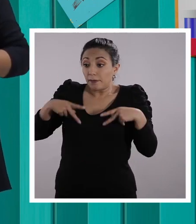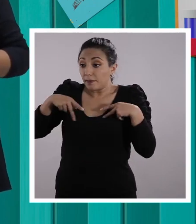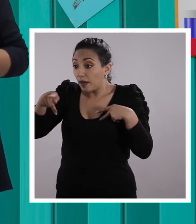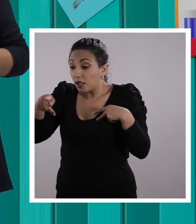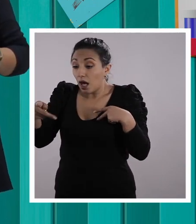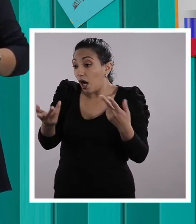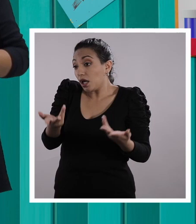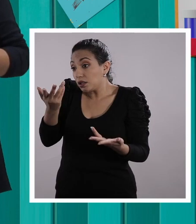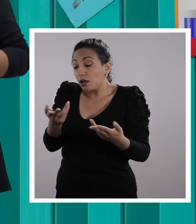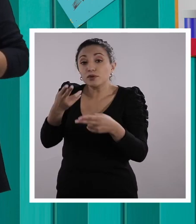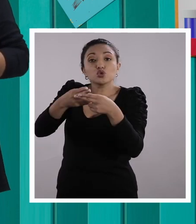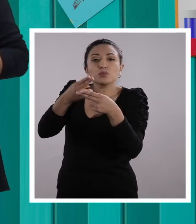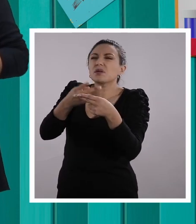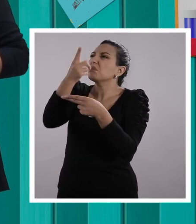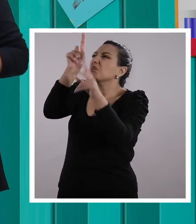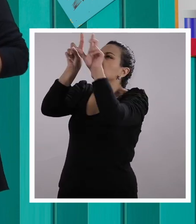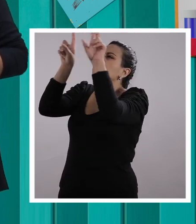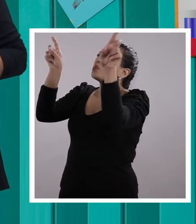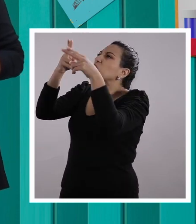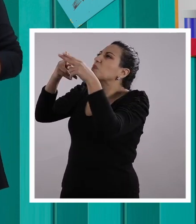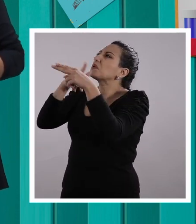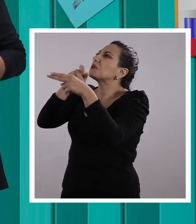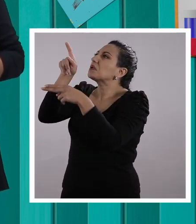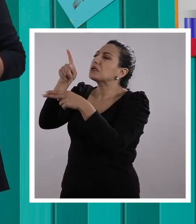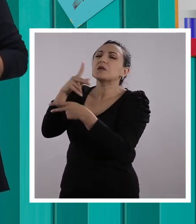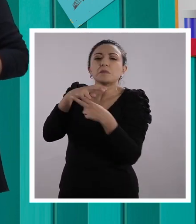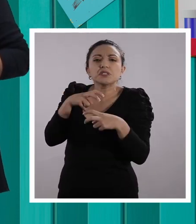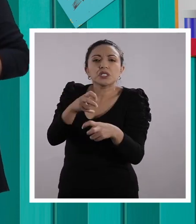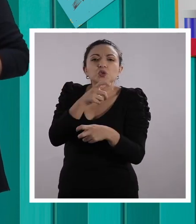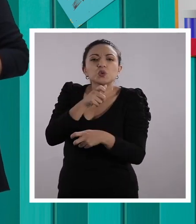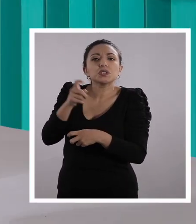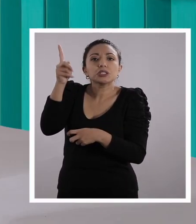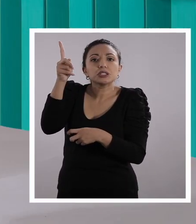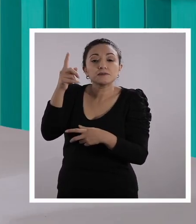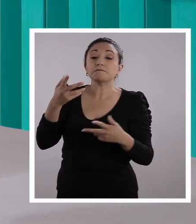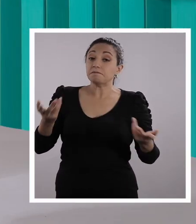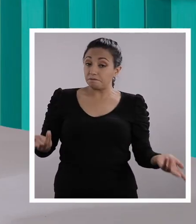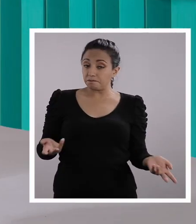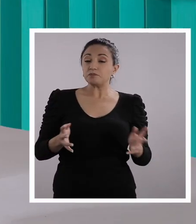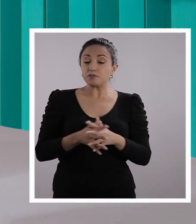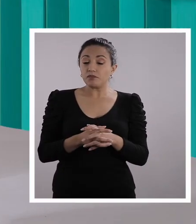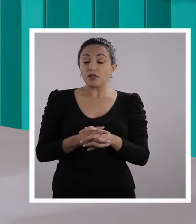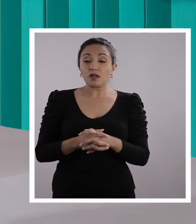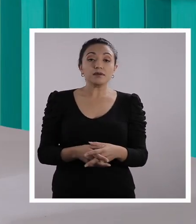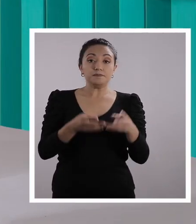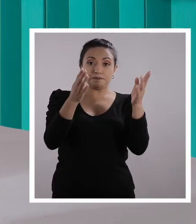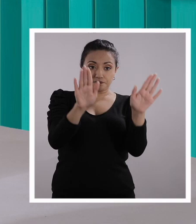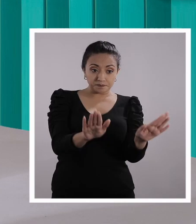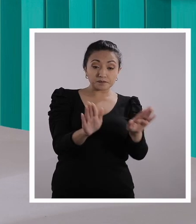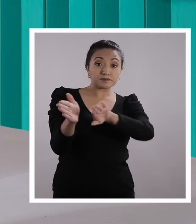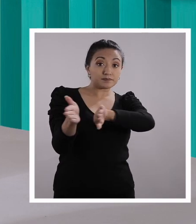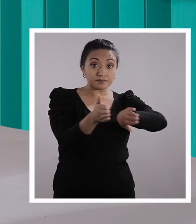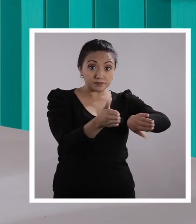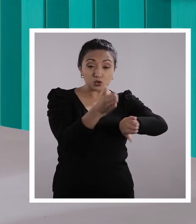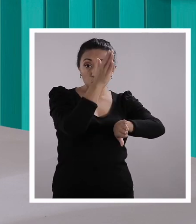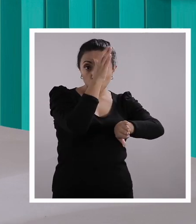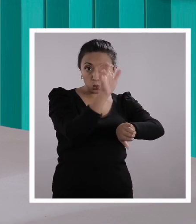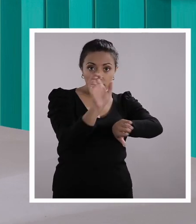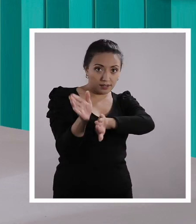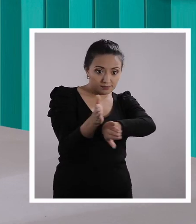viven también hay alguna calle referente pueden investigar los seres también y también como ecuatorianos tenemos